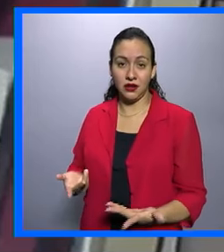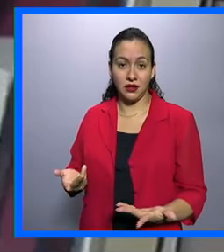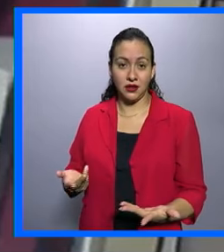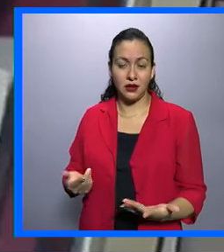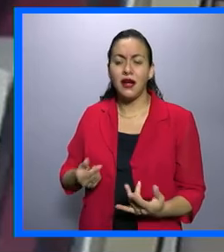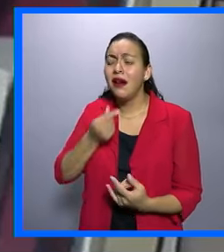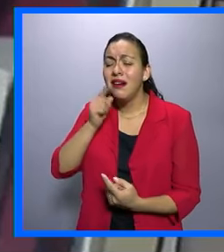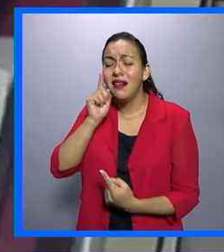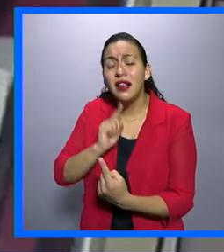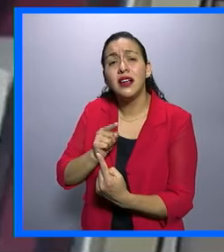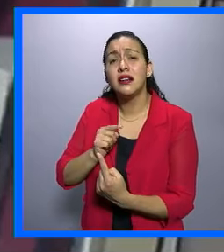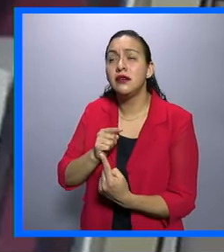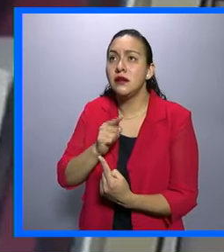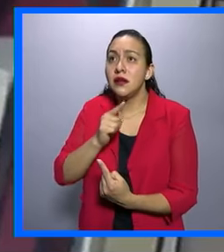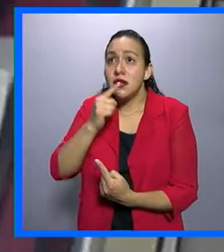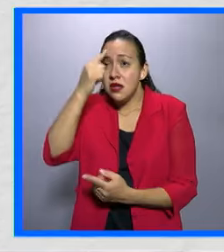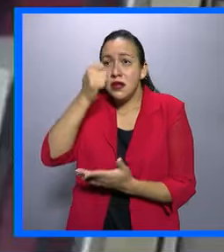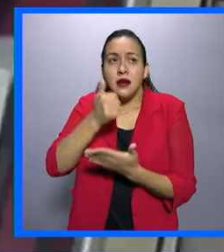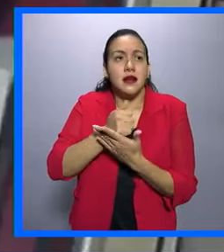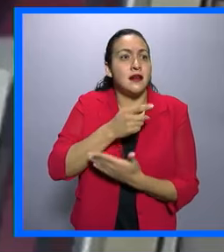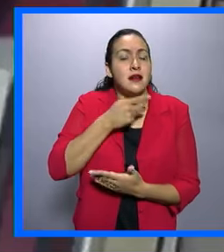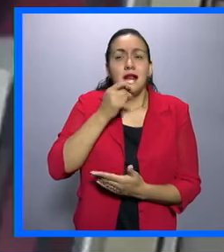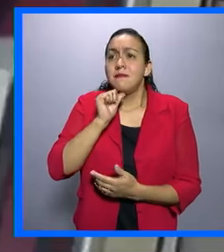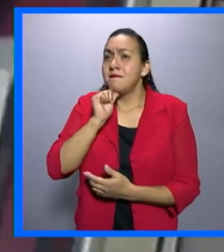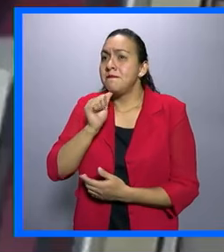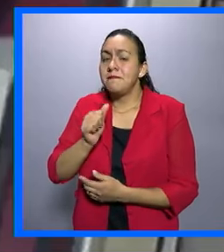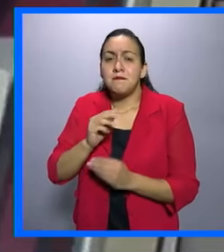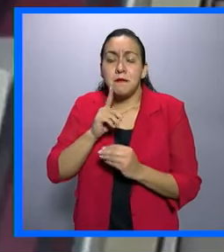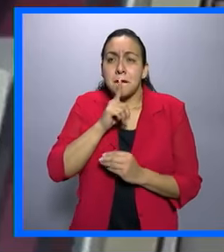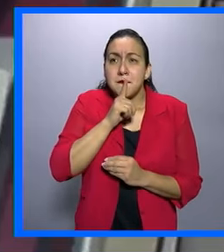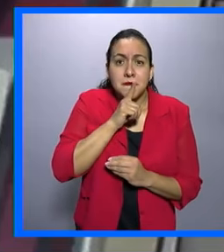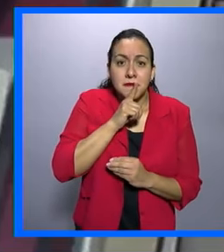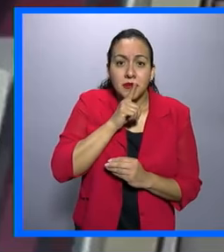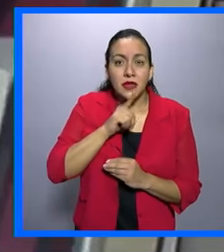La niña realmente no podía hablar. ¿Qué fue lo que pasó